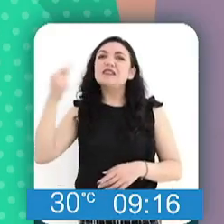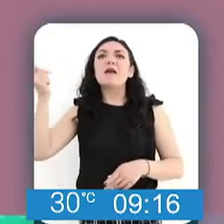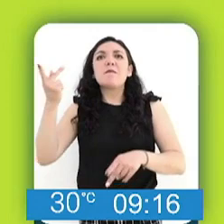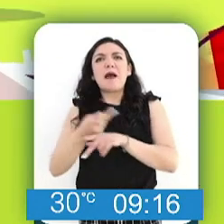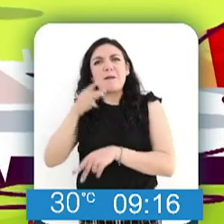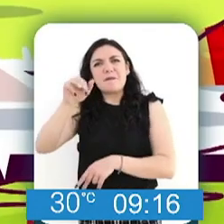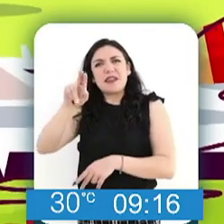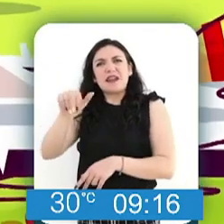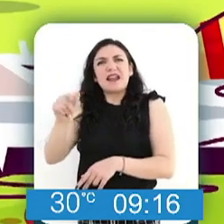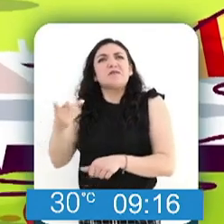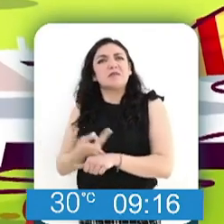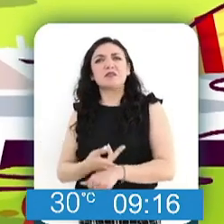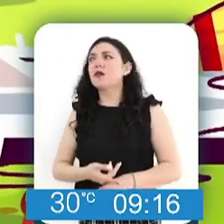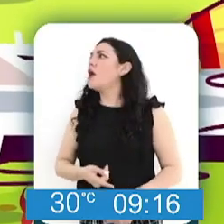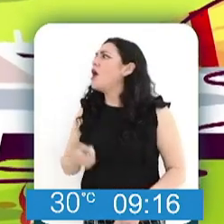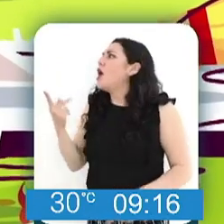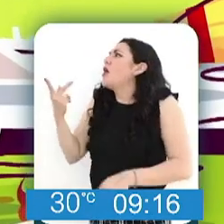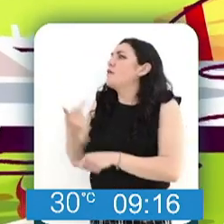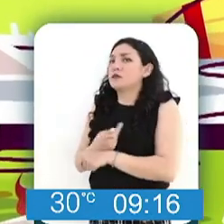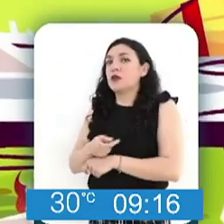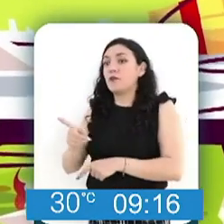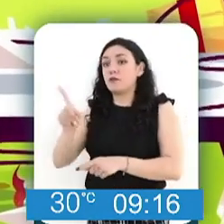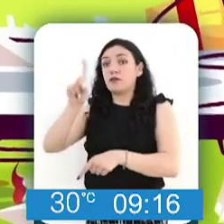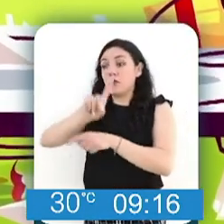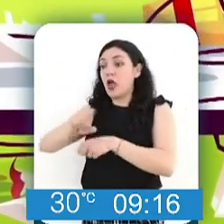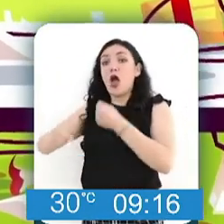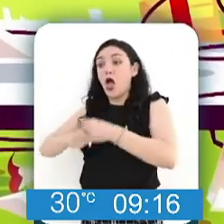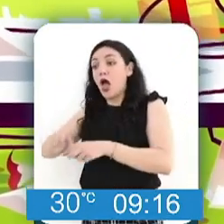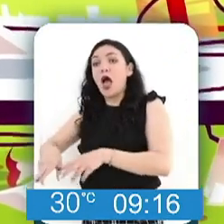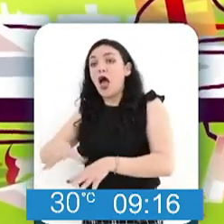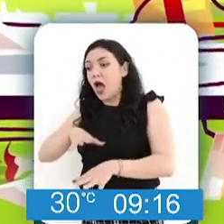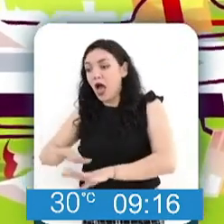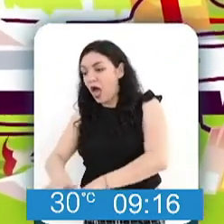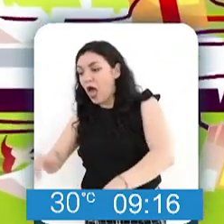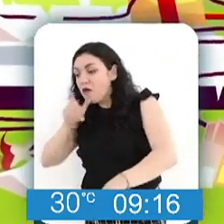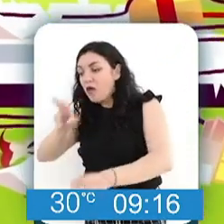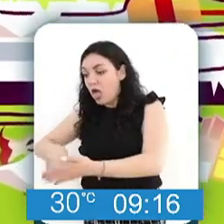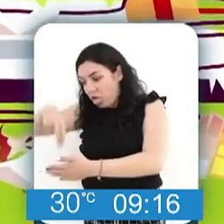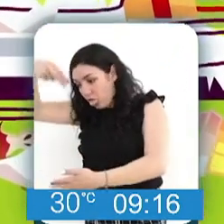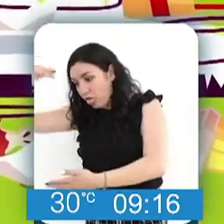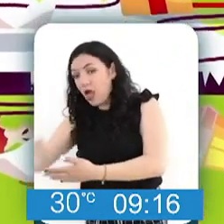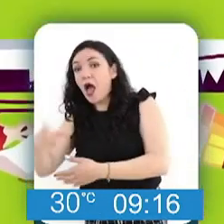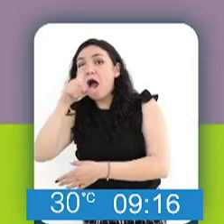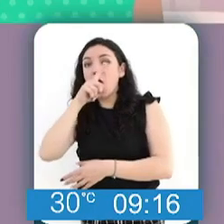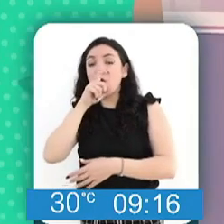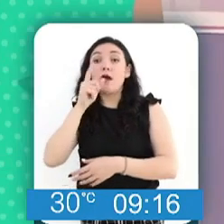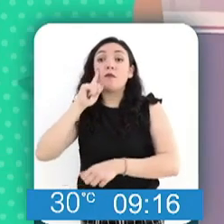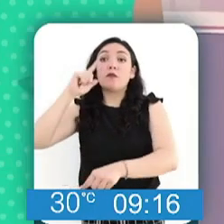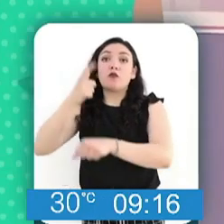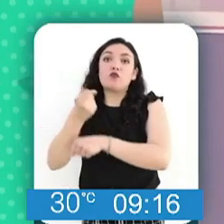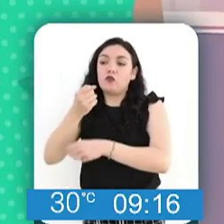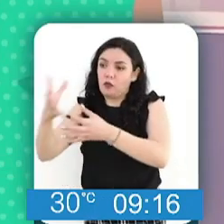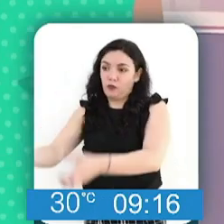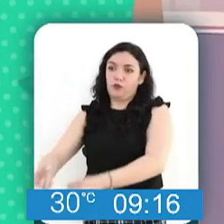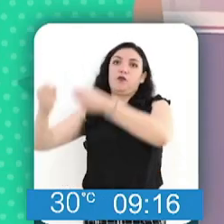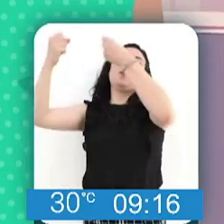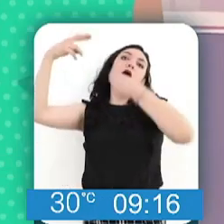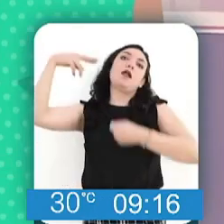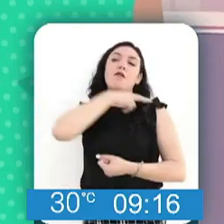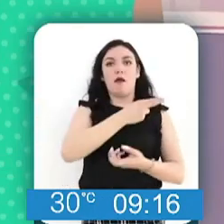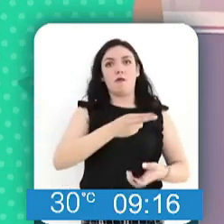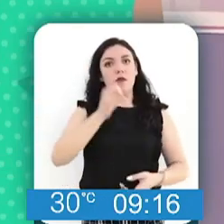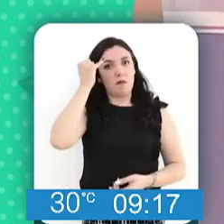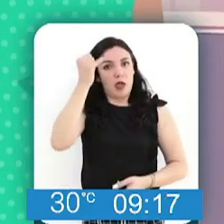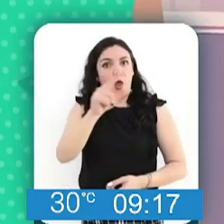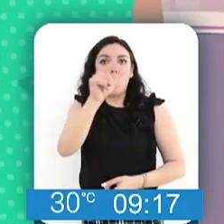papá? Se cayó en un tambo de agua porque había un reguero en el suelo. Lo bueno fue que se dieron cuenta y lo sacaron rápido. Si no, se hubiera